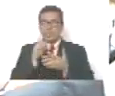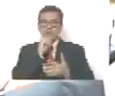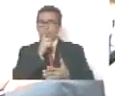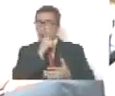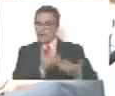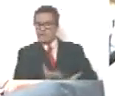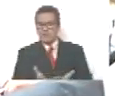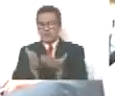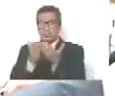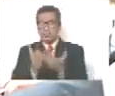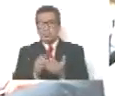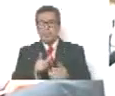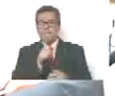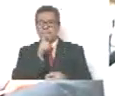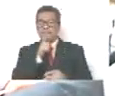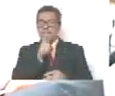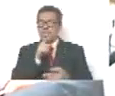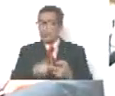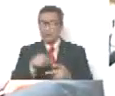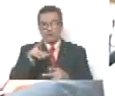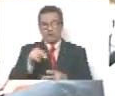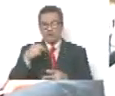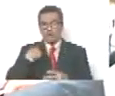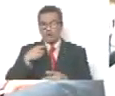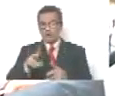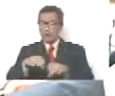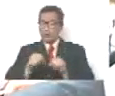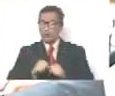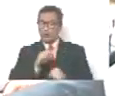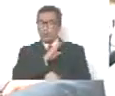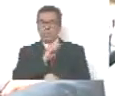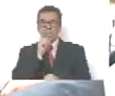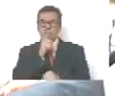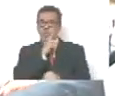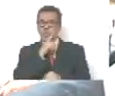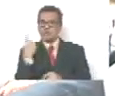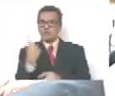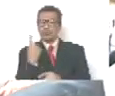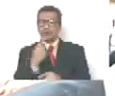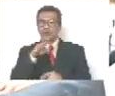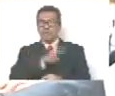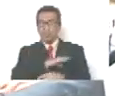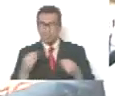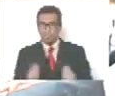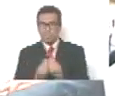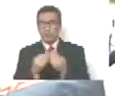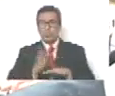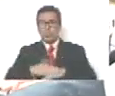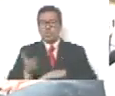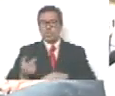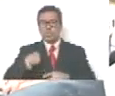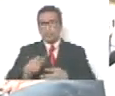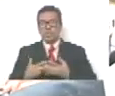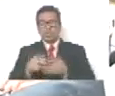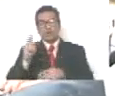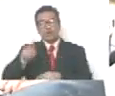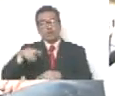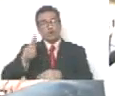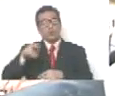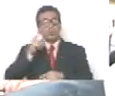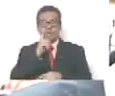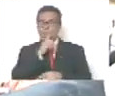malas causas, porque entonces recuperaré el nombre y me quedaré solitario con él. Porque no estaría dispuesto nunca que mi nombre sirviera